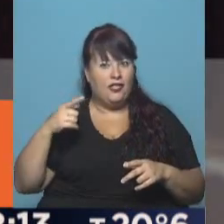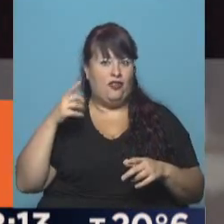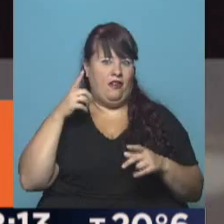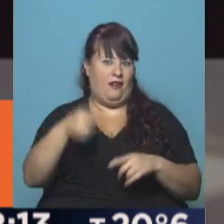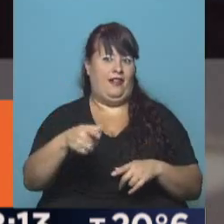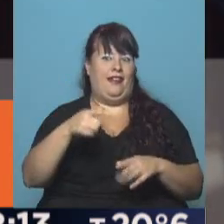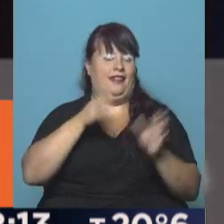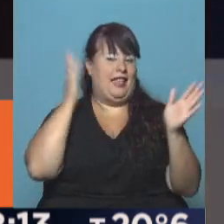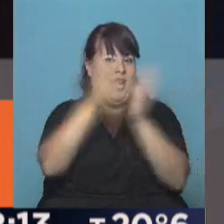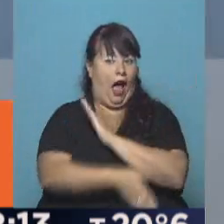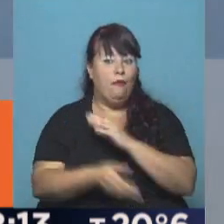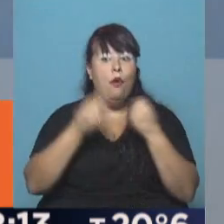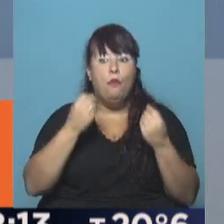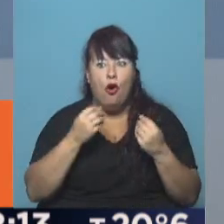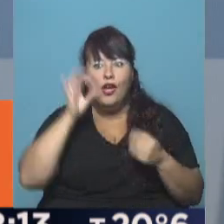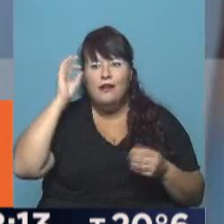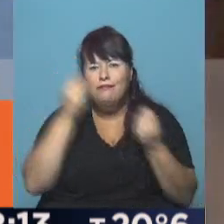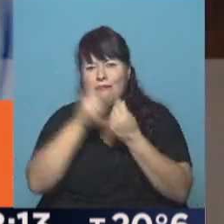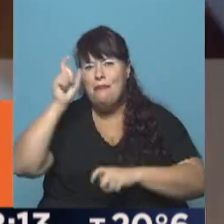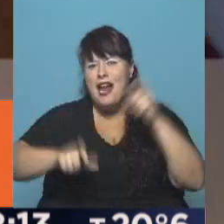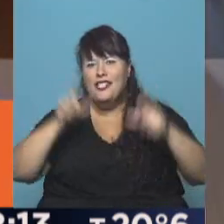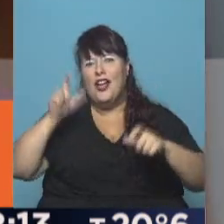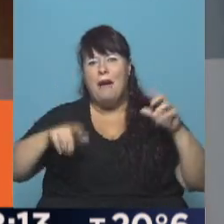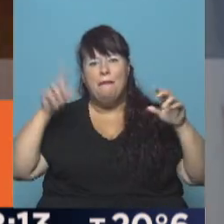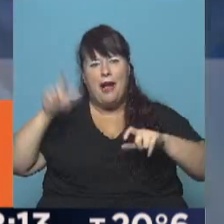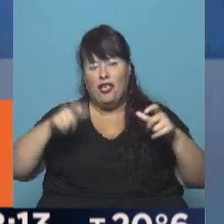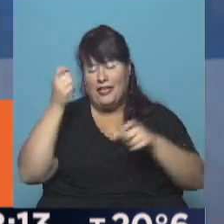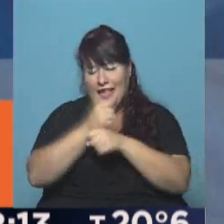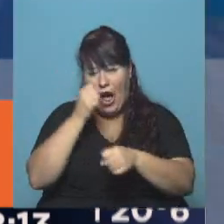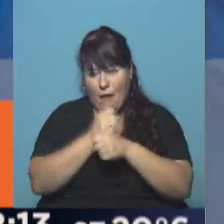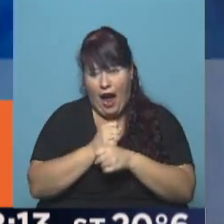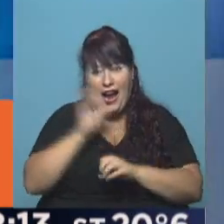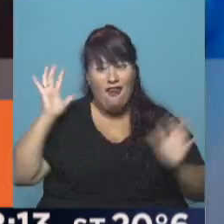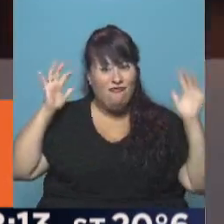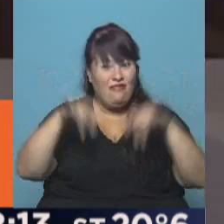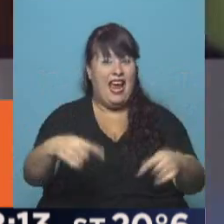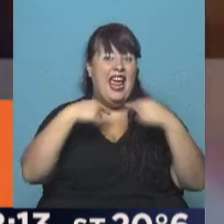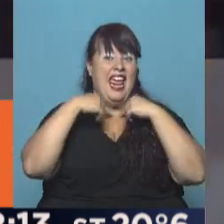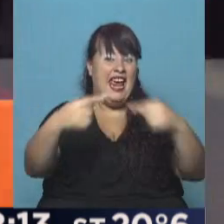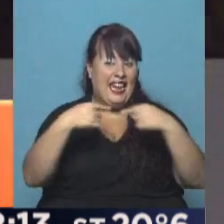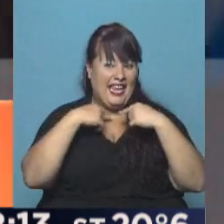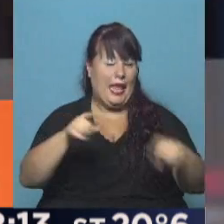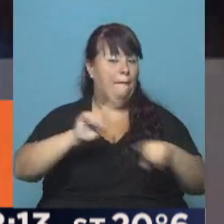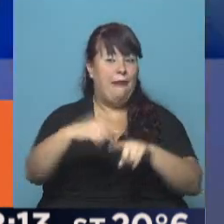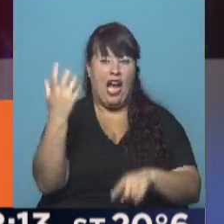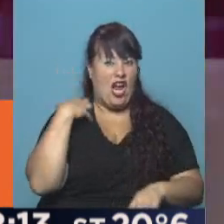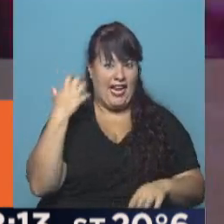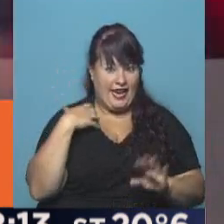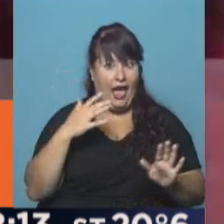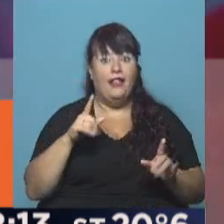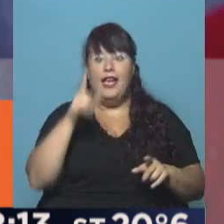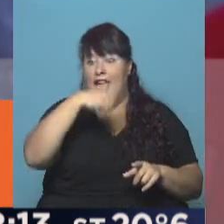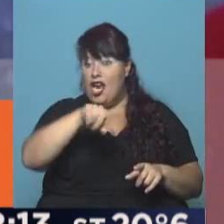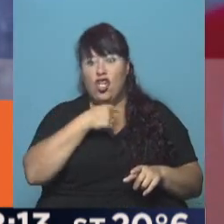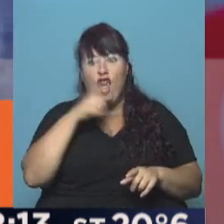del palco cuando centenares de miles de gargantas de los trabajadores convocados le gritaban paro general algo que